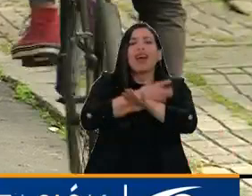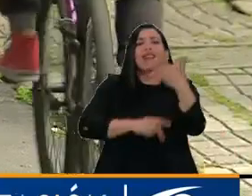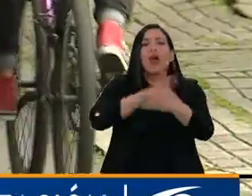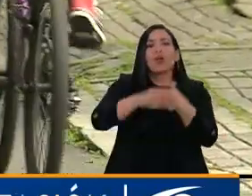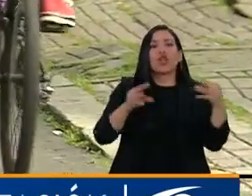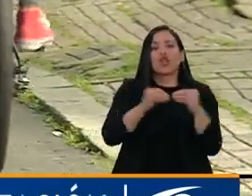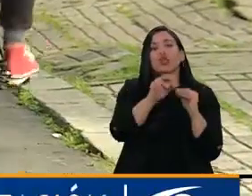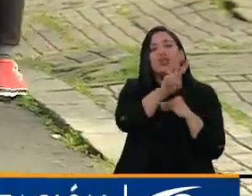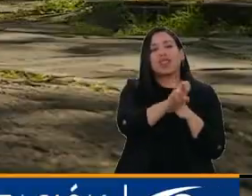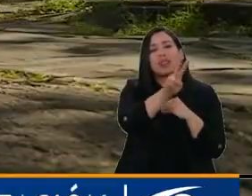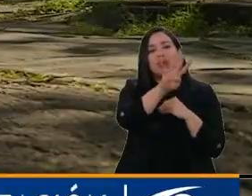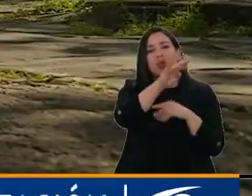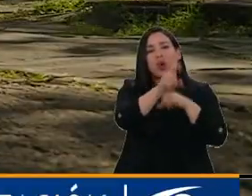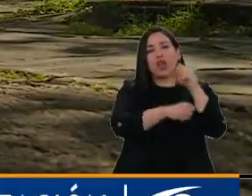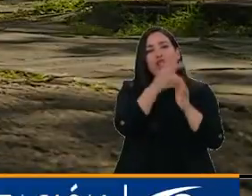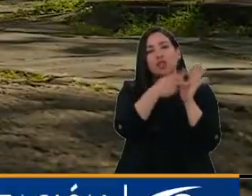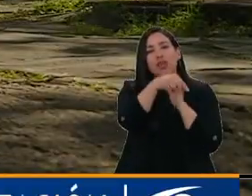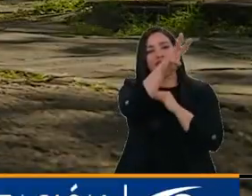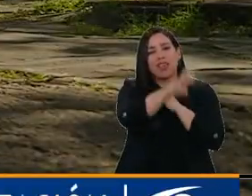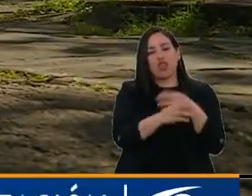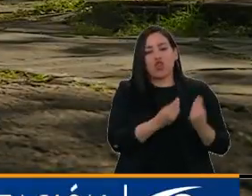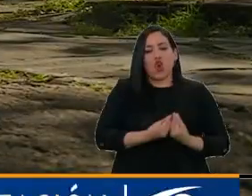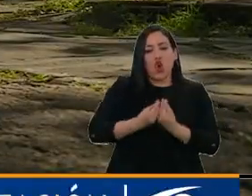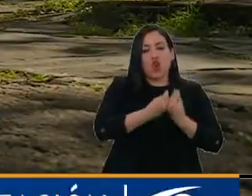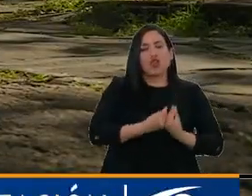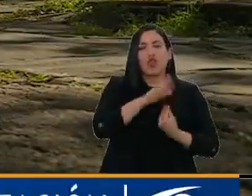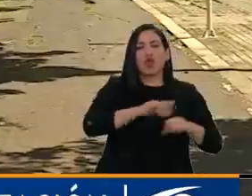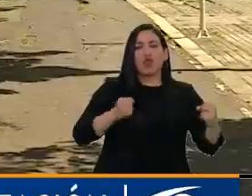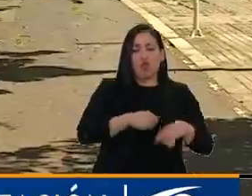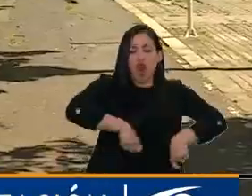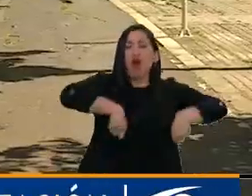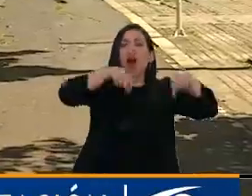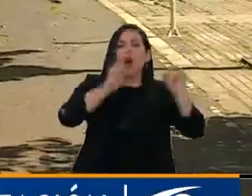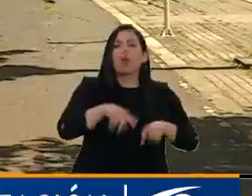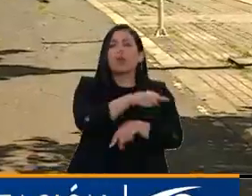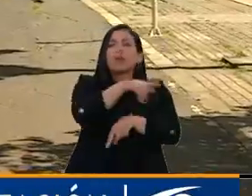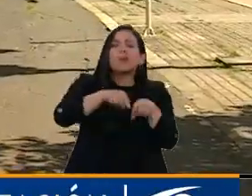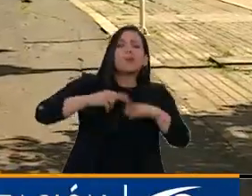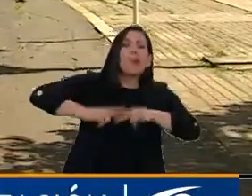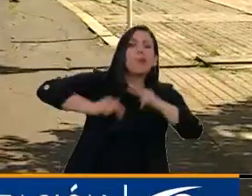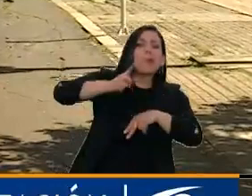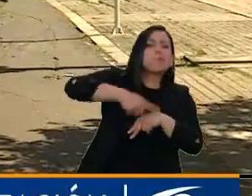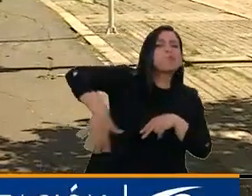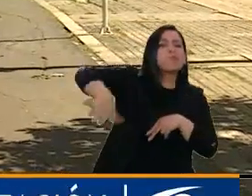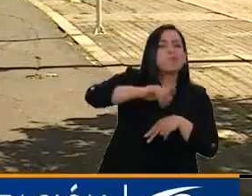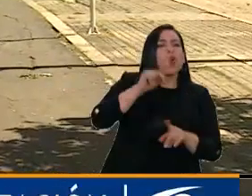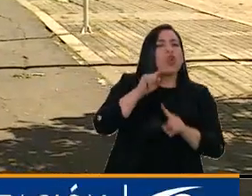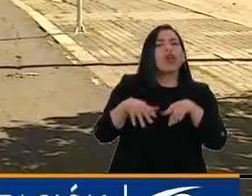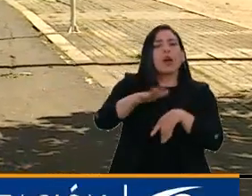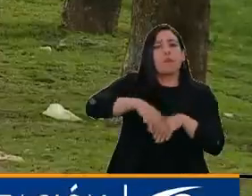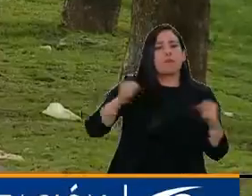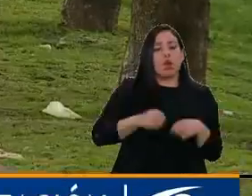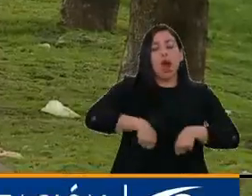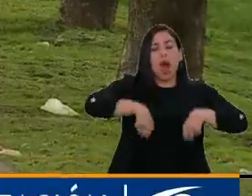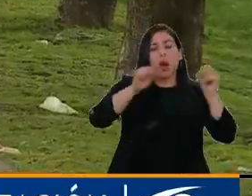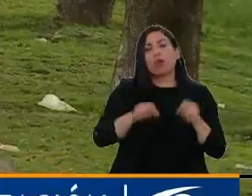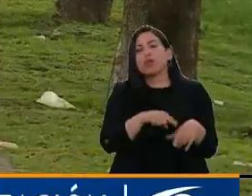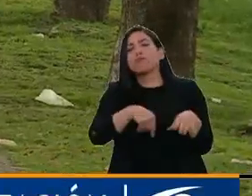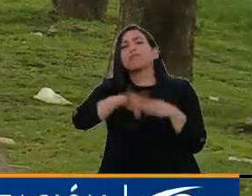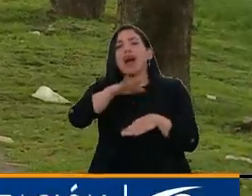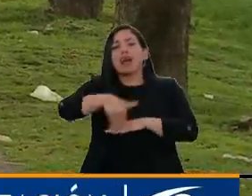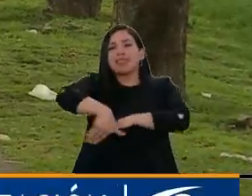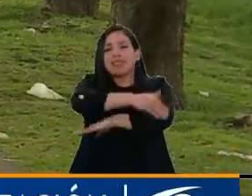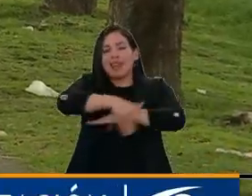acuerdo 724 de 2018, el Consejo de Bogotá aprobó algunas obras de valorización para la capital. Entre esas,